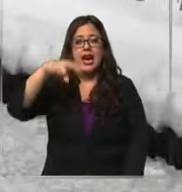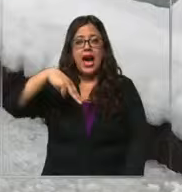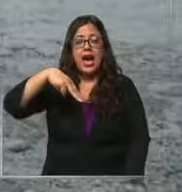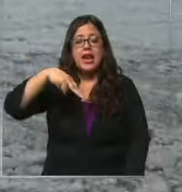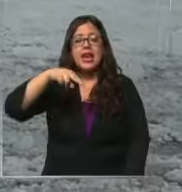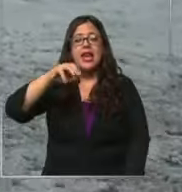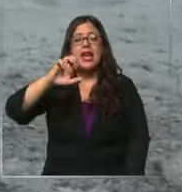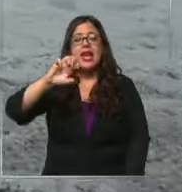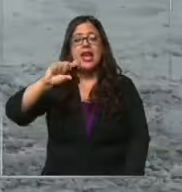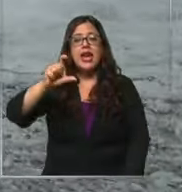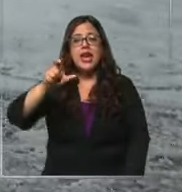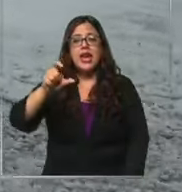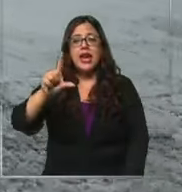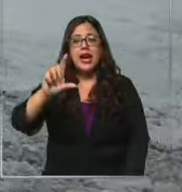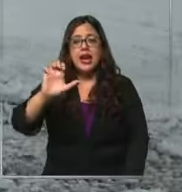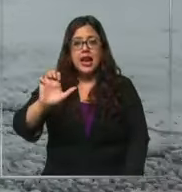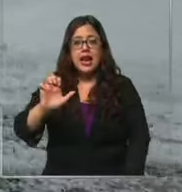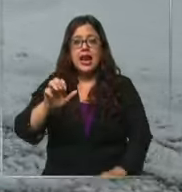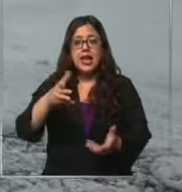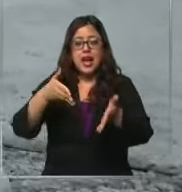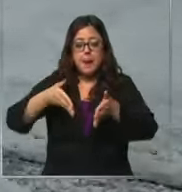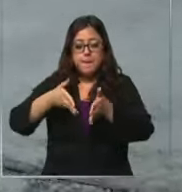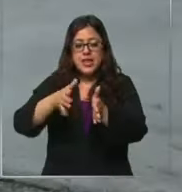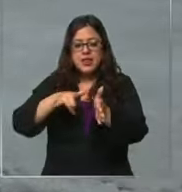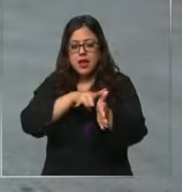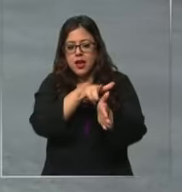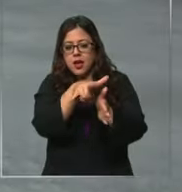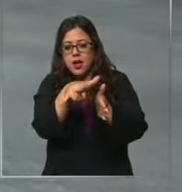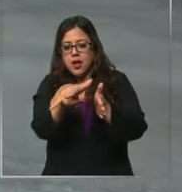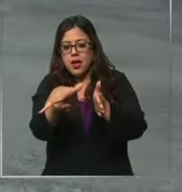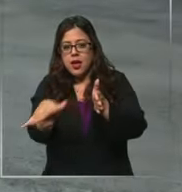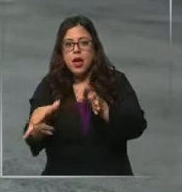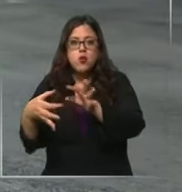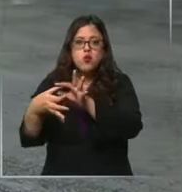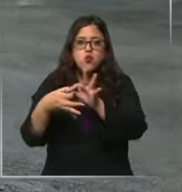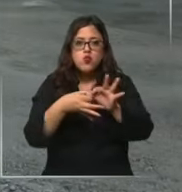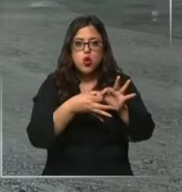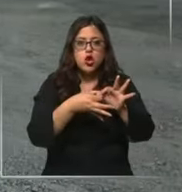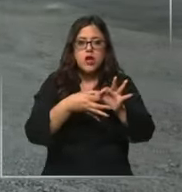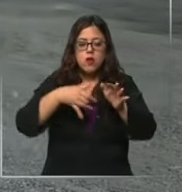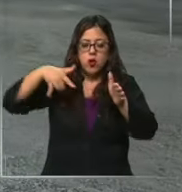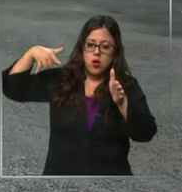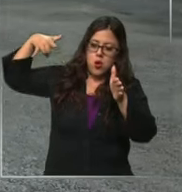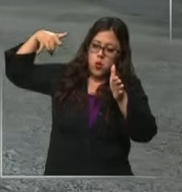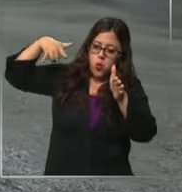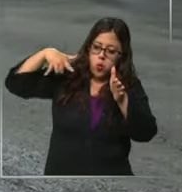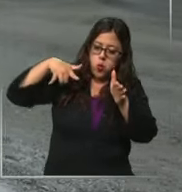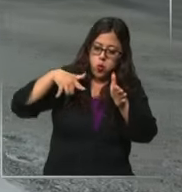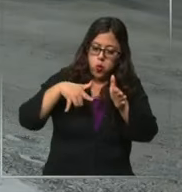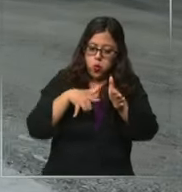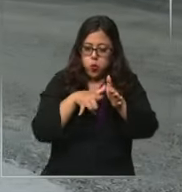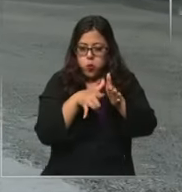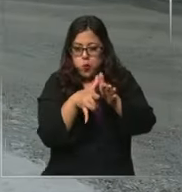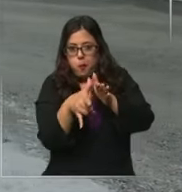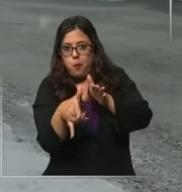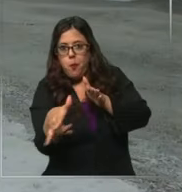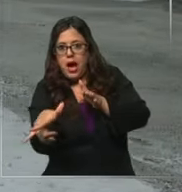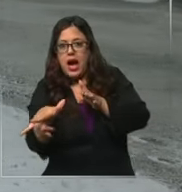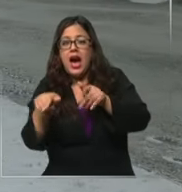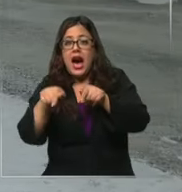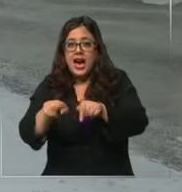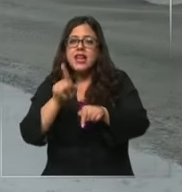pista por las condiciones climáticas. Fue un accidente que ocurrió durante el aterrizaje del avión, un avión que iba